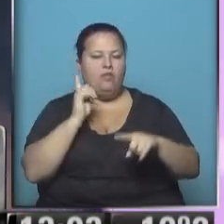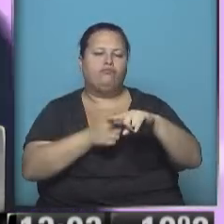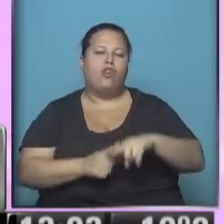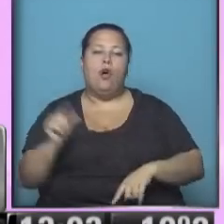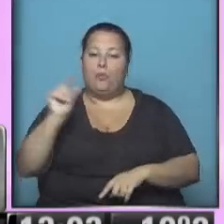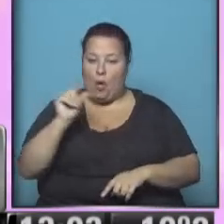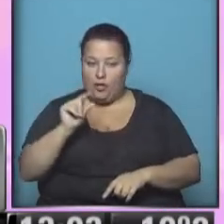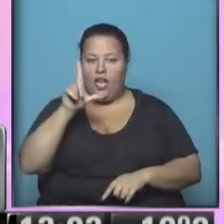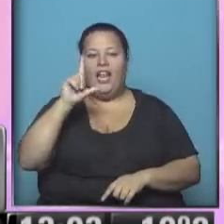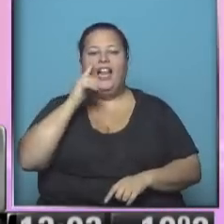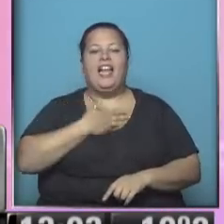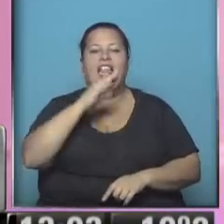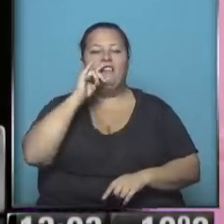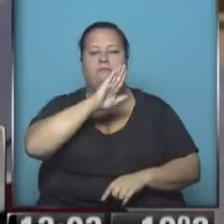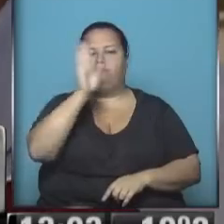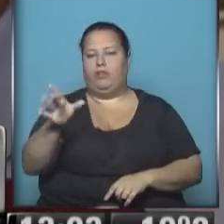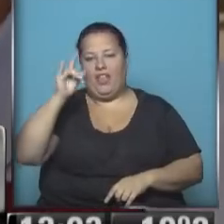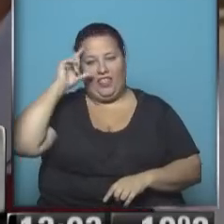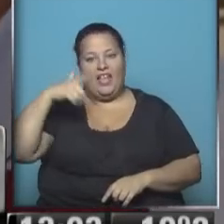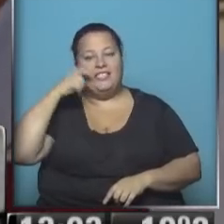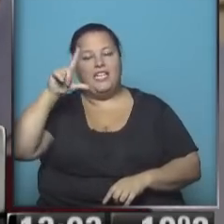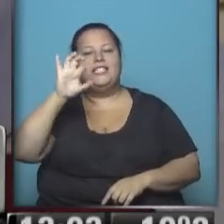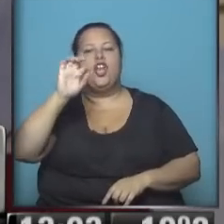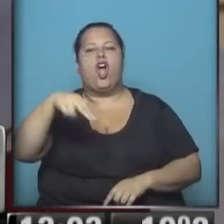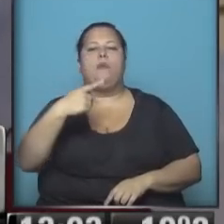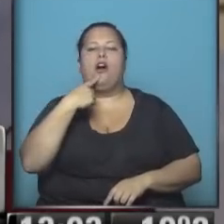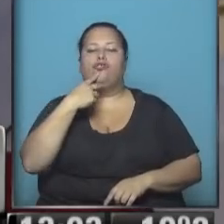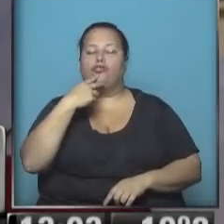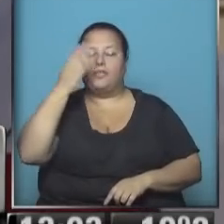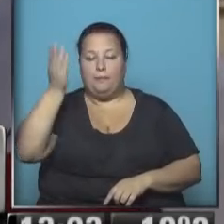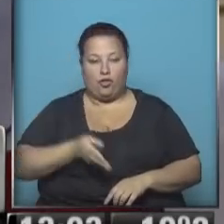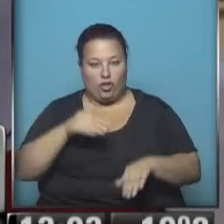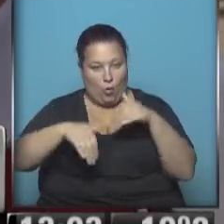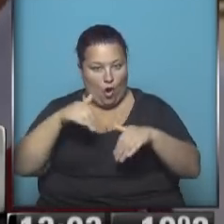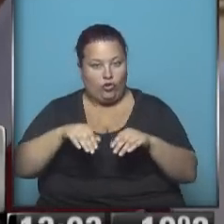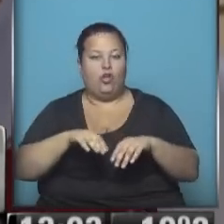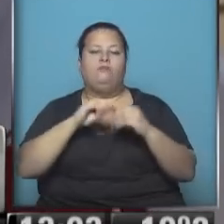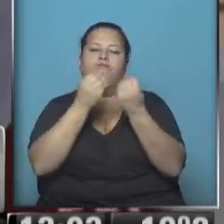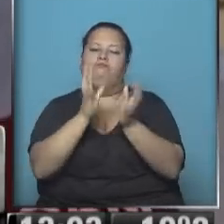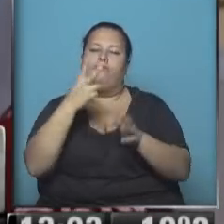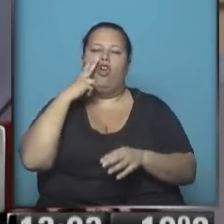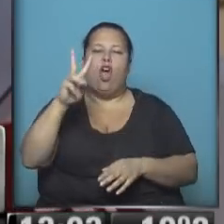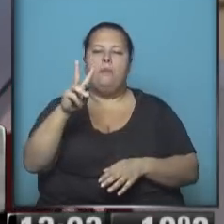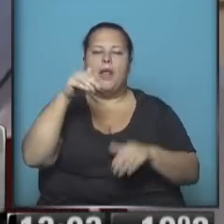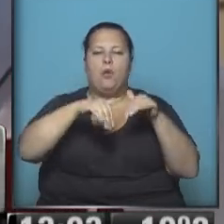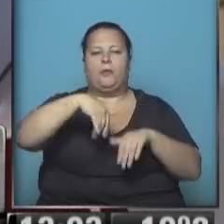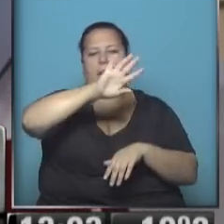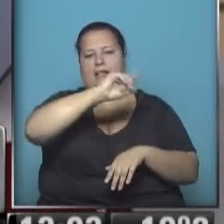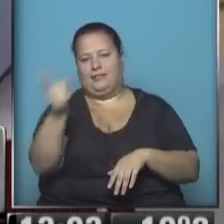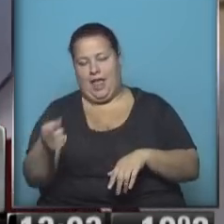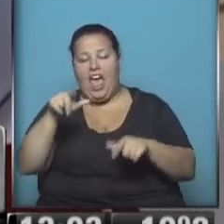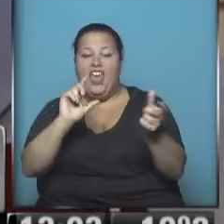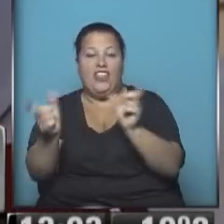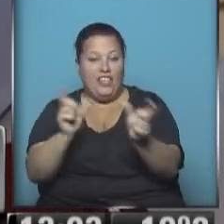provisorio, Lifchis le ganó a Delcel por el 0,11% de los votos al sumar cerca de 2.000 sufragios más. La diferencia